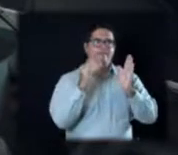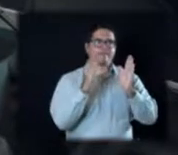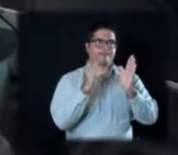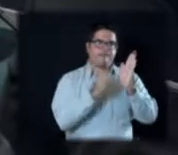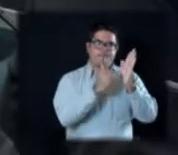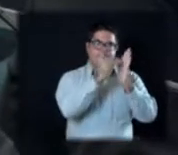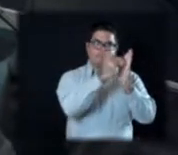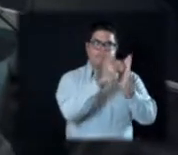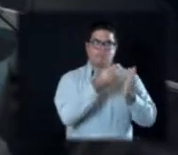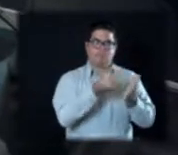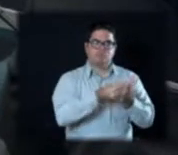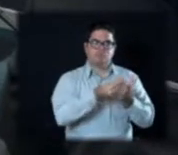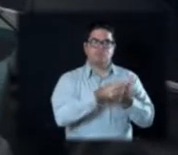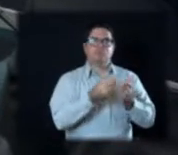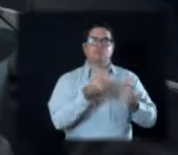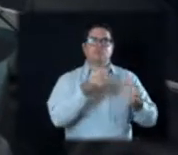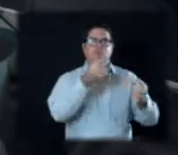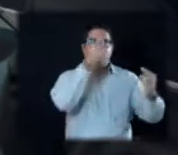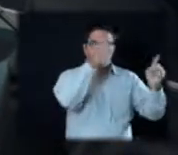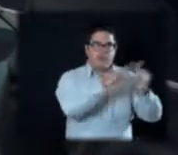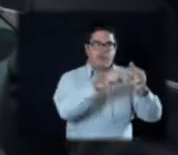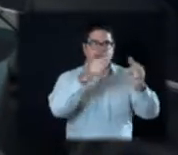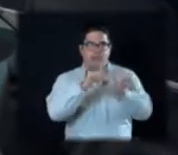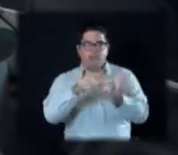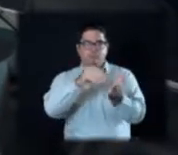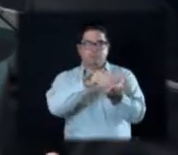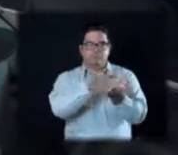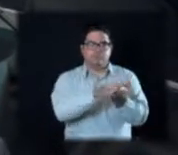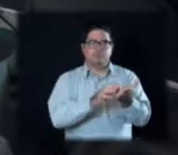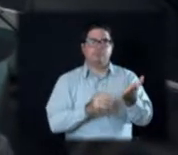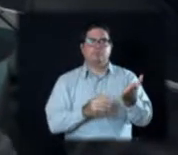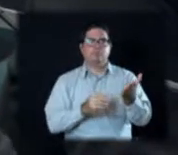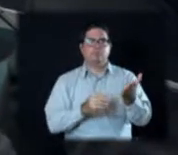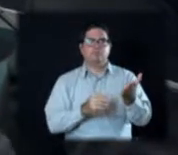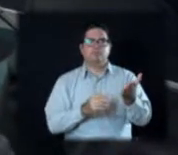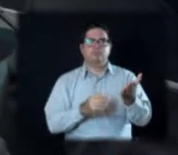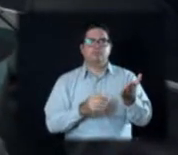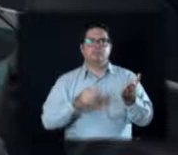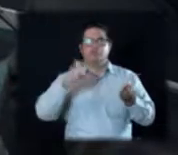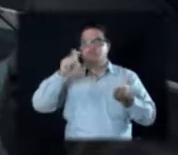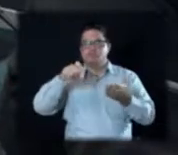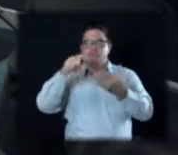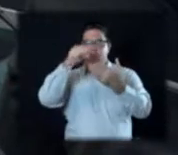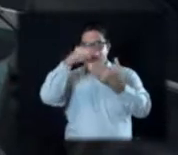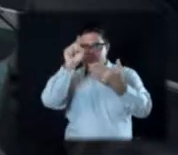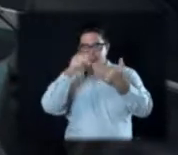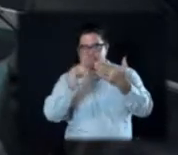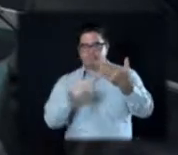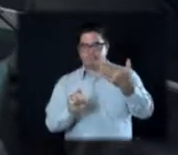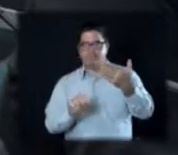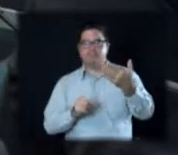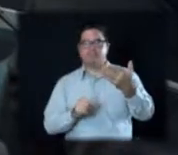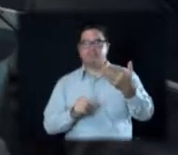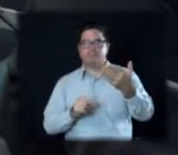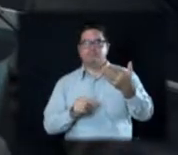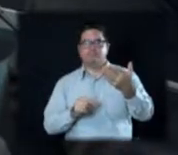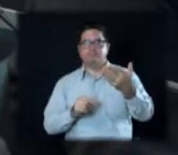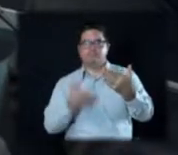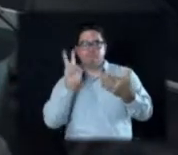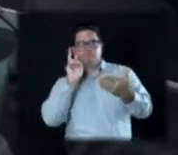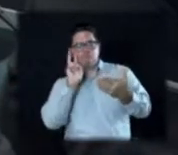para servicios profesionales, va a tener una obligación de la misma cantidad y los cheques por la misma